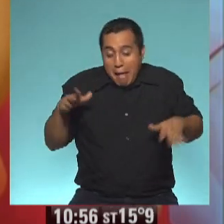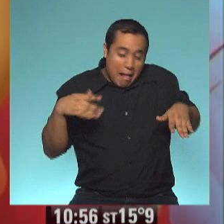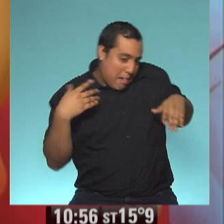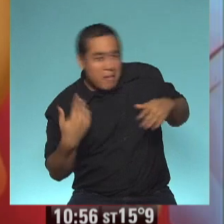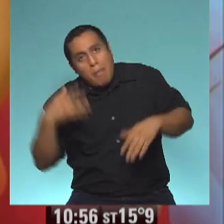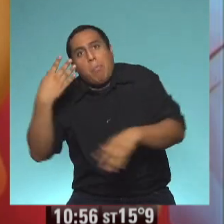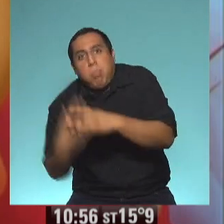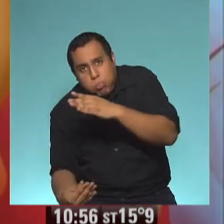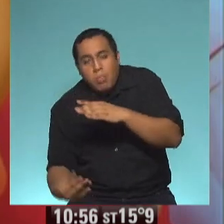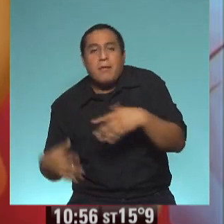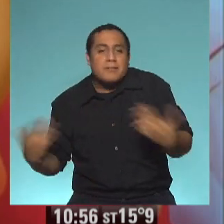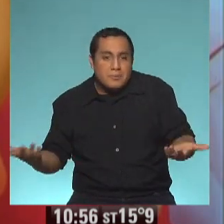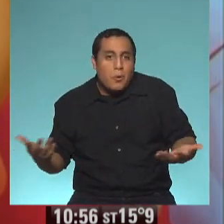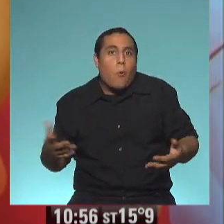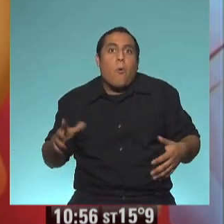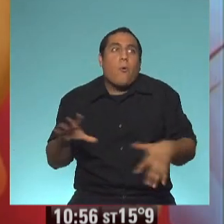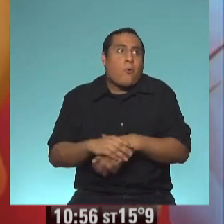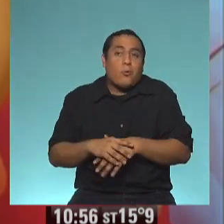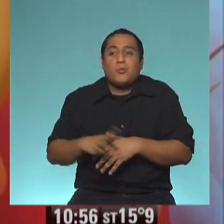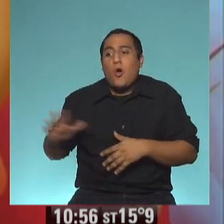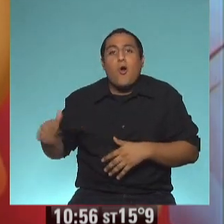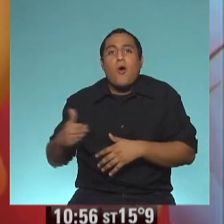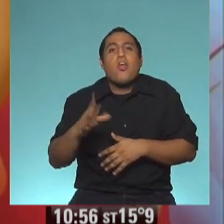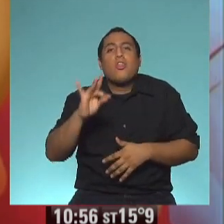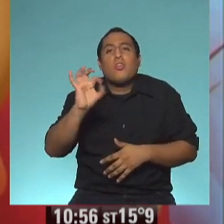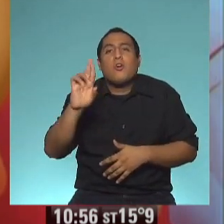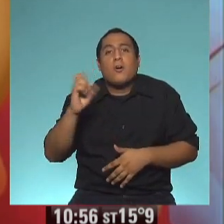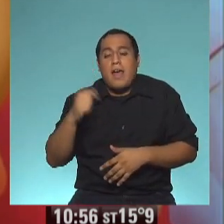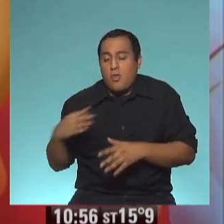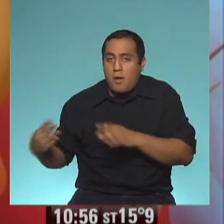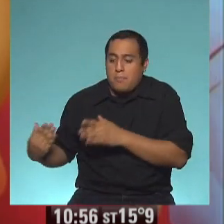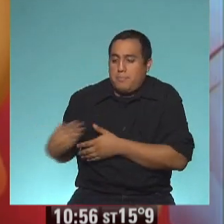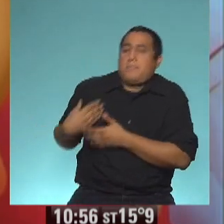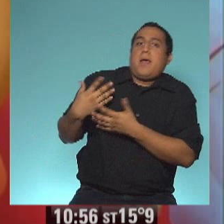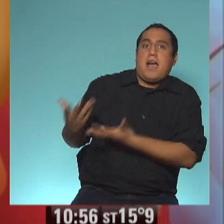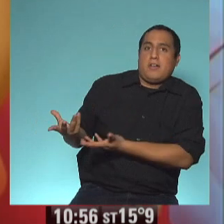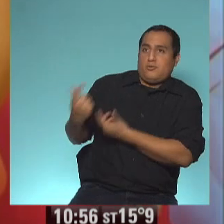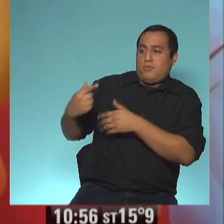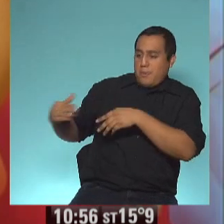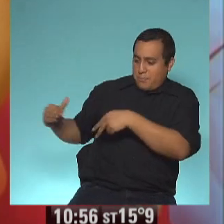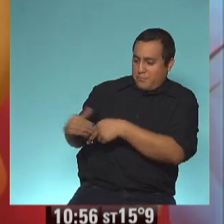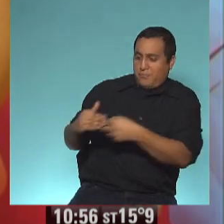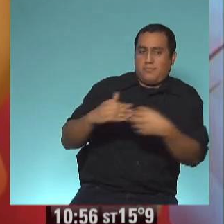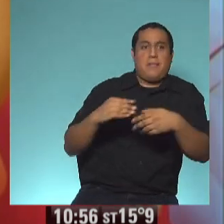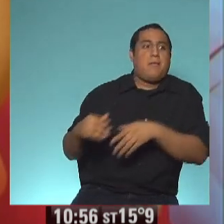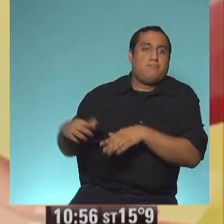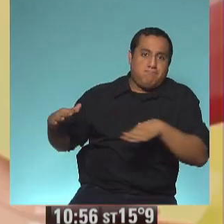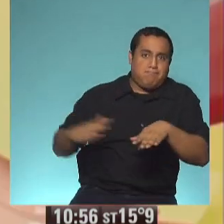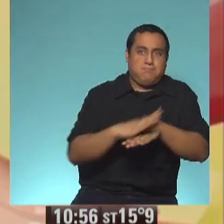en calle por suerte andaba por ahí en dorado que me empujó hasta la orilla como una tabla de barrena